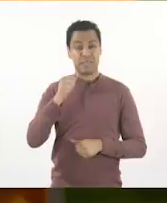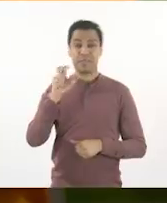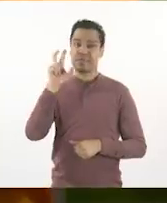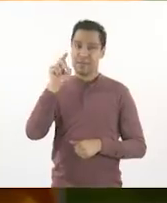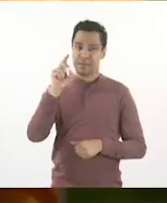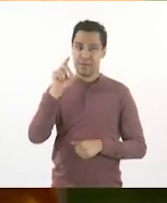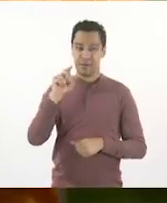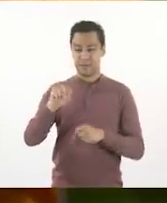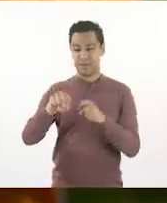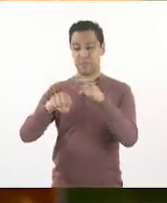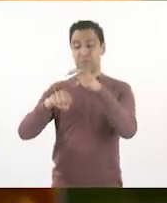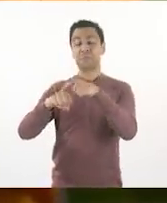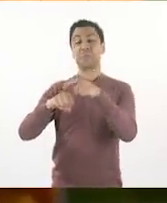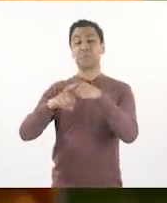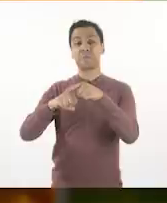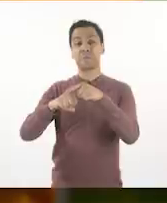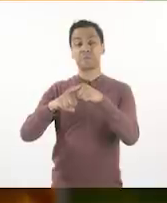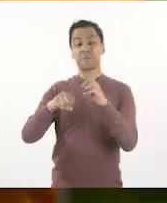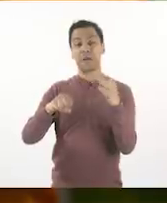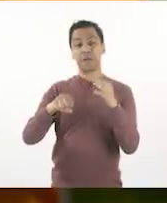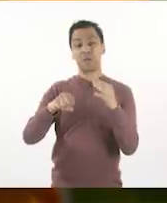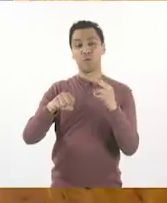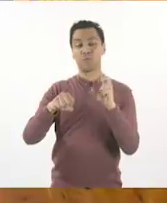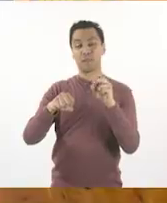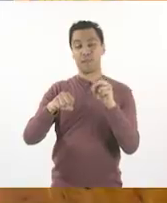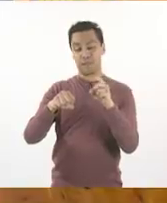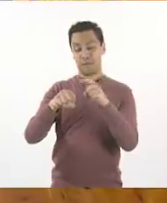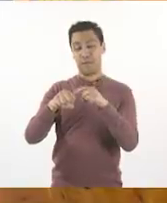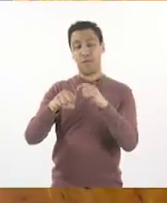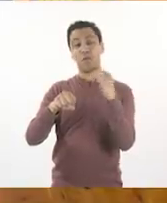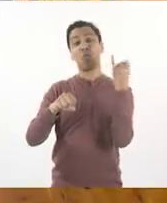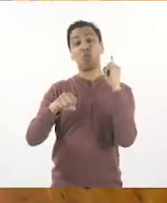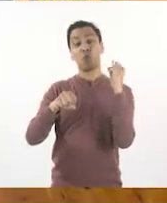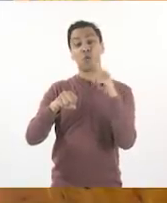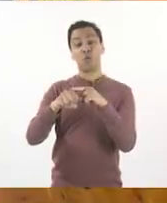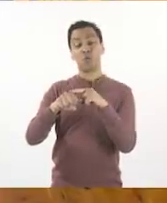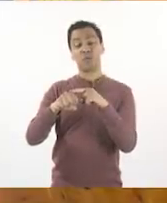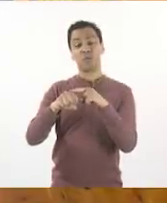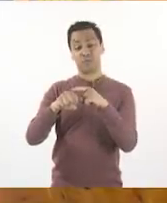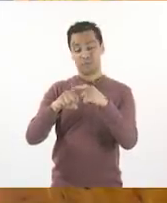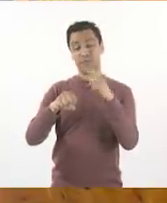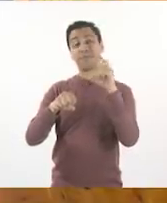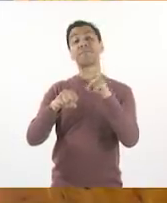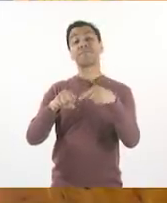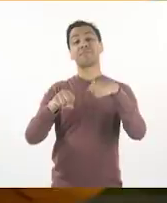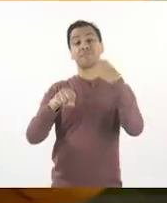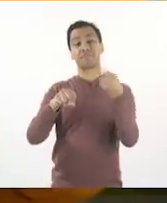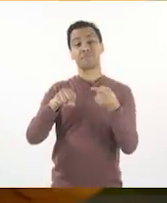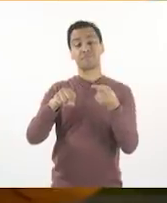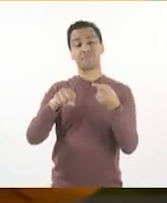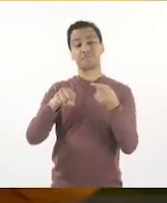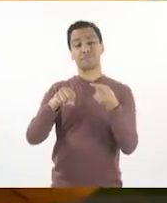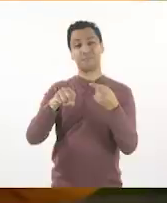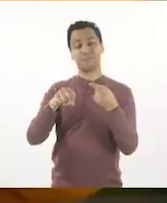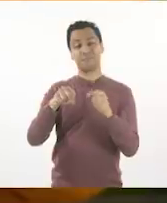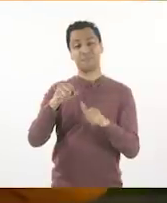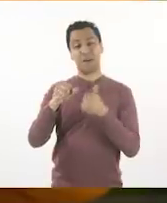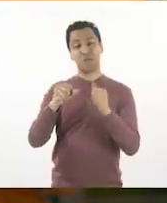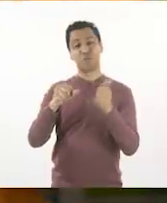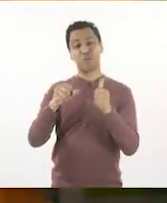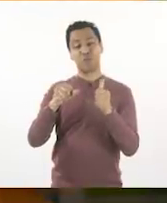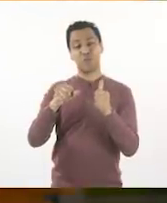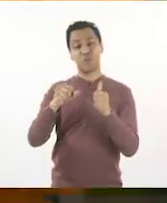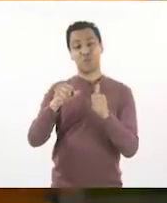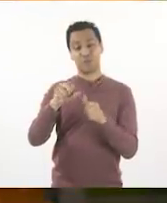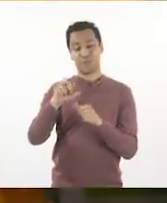Mayo... 31. Junio... 30 días. Julio... 31 días. Agosto... Agosto...